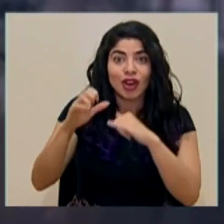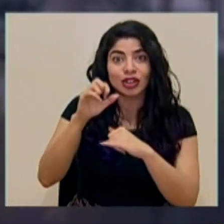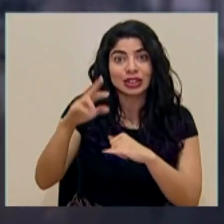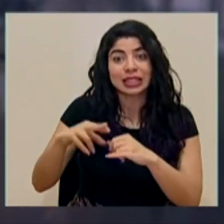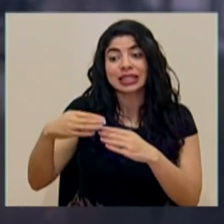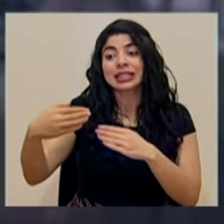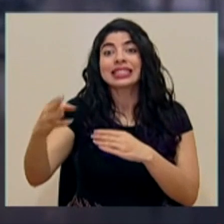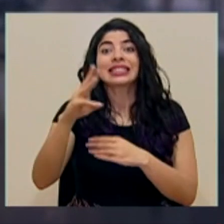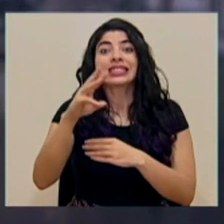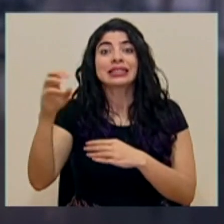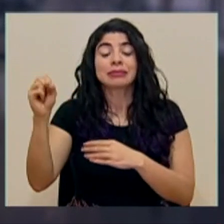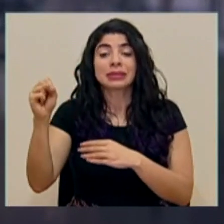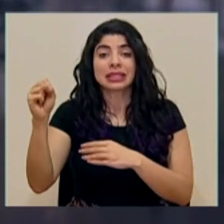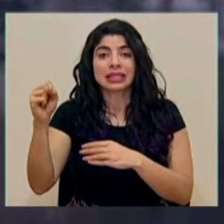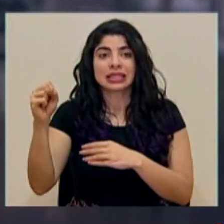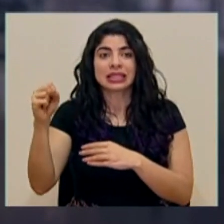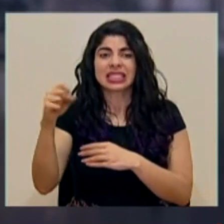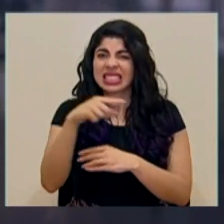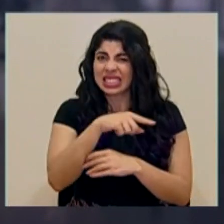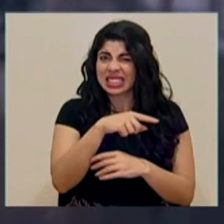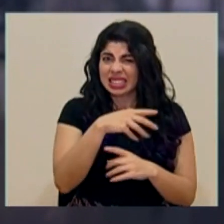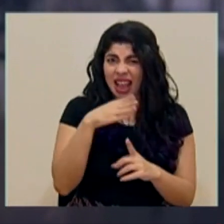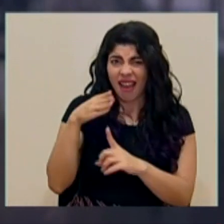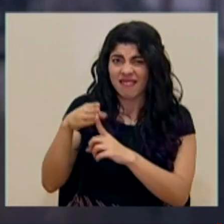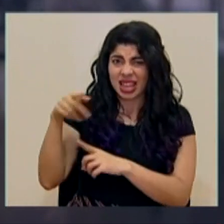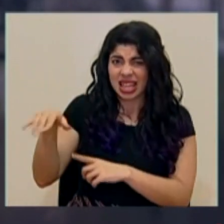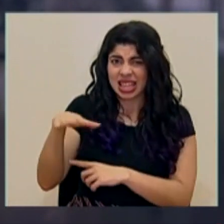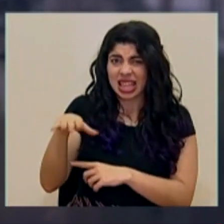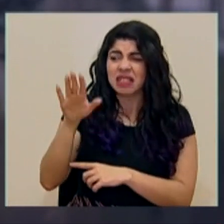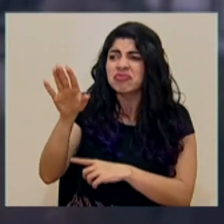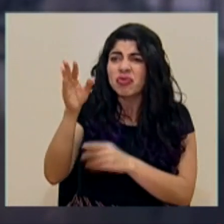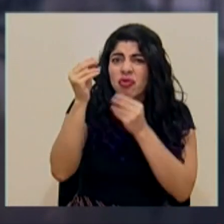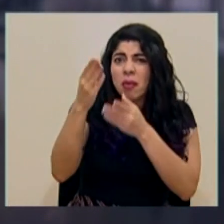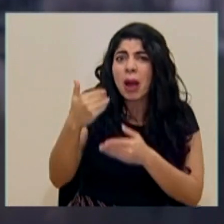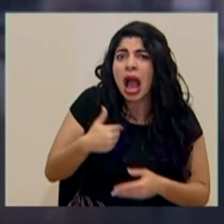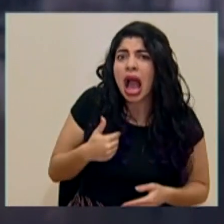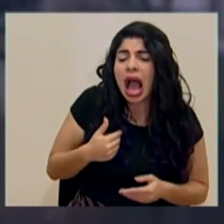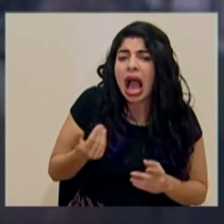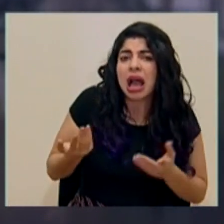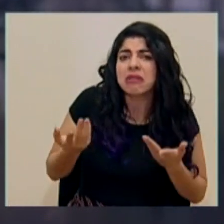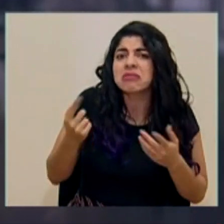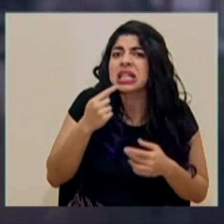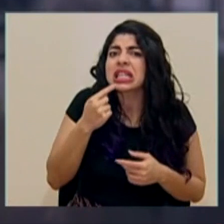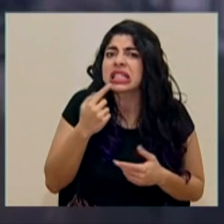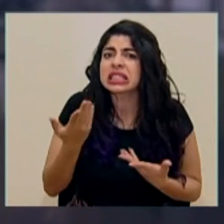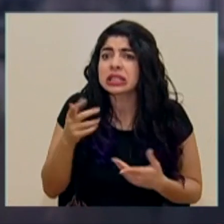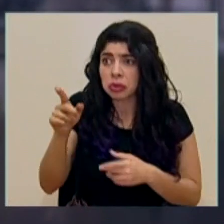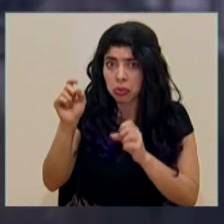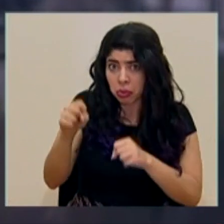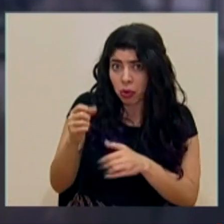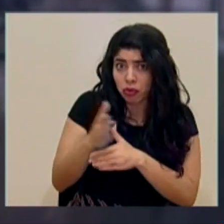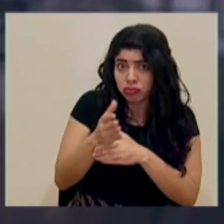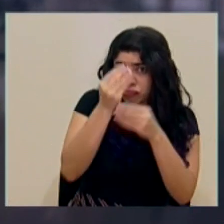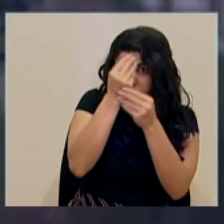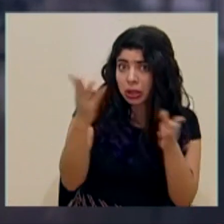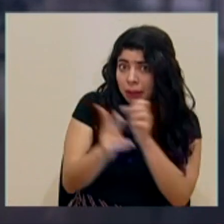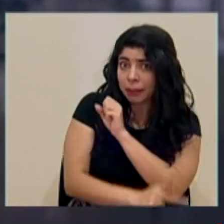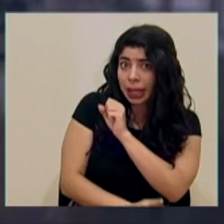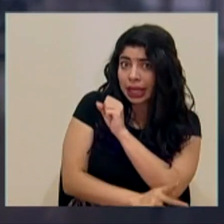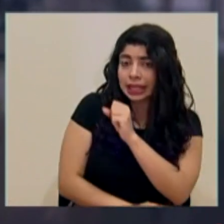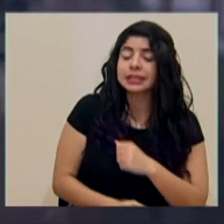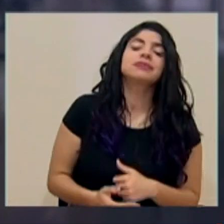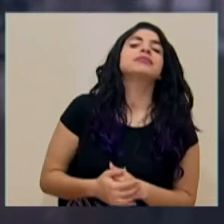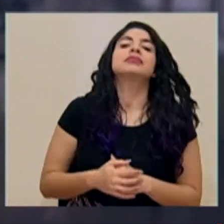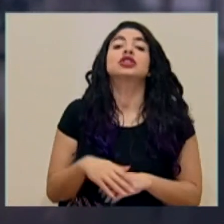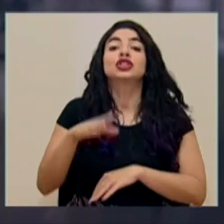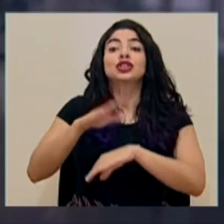los próximos 6 meses? ¿Cuál es la información que usted maneja y cuál la compartiría con el país? Y en